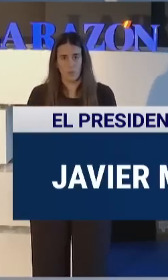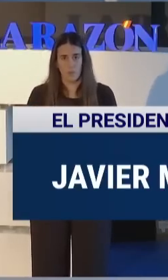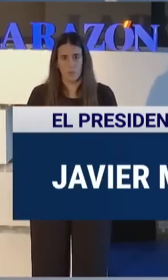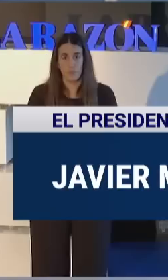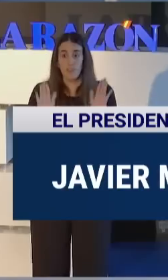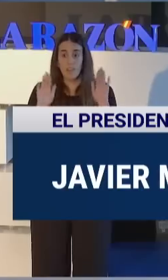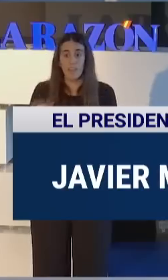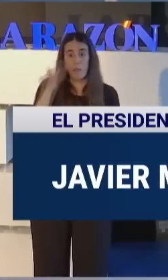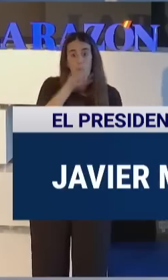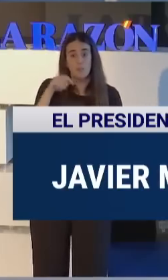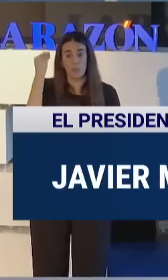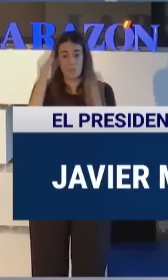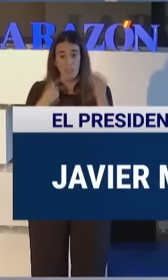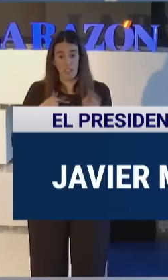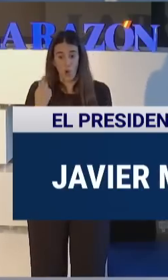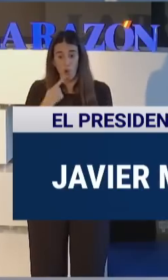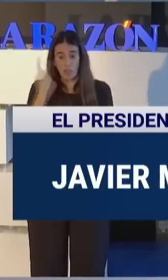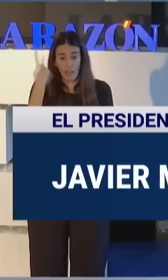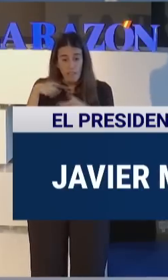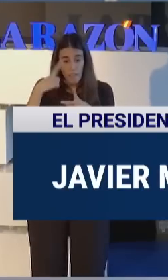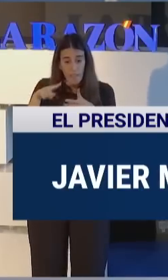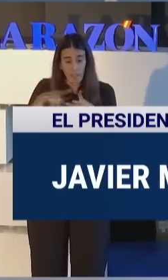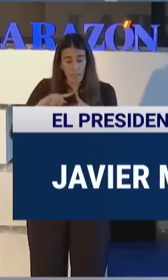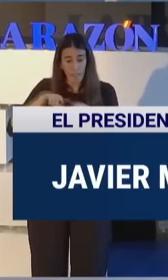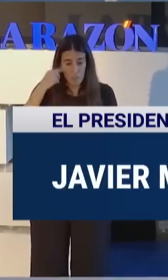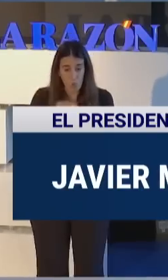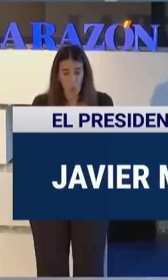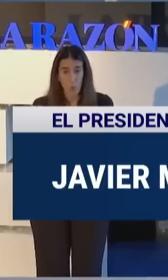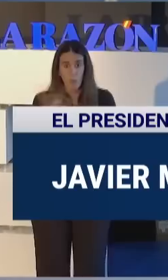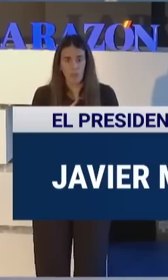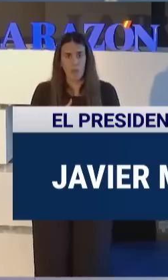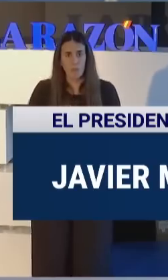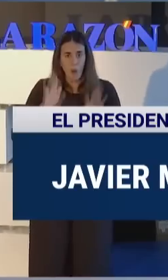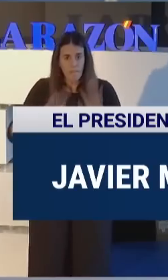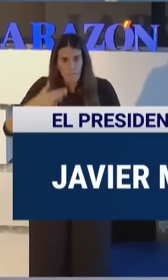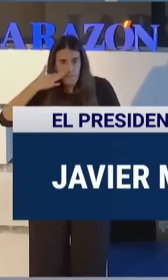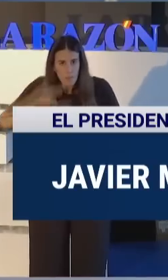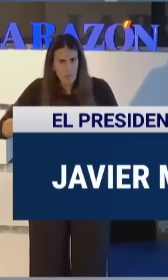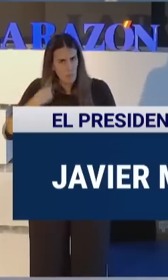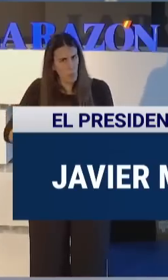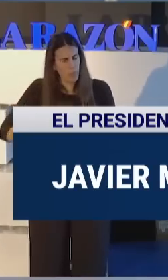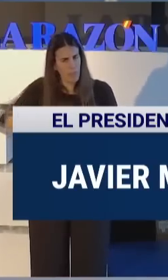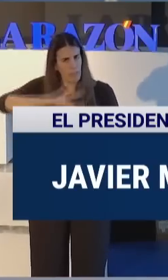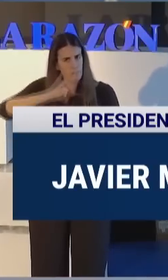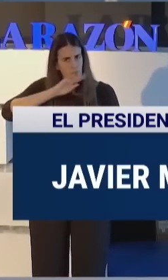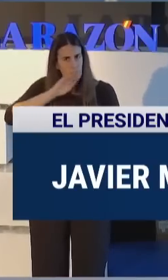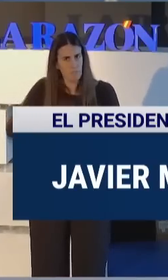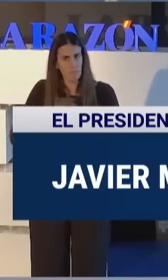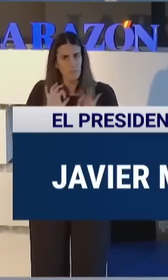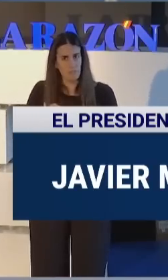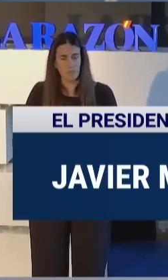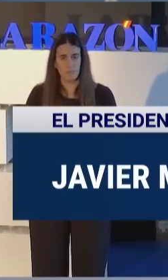creía que lo iba a hacer. Lo dije en campaña, lo dije el día que asumí y después lo hicimos. Y no solo eso, sino